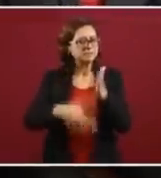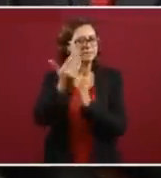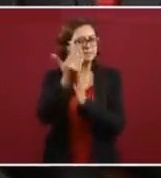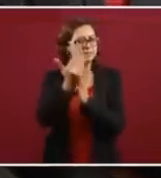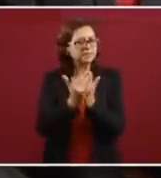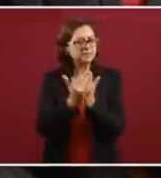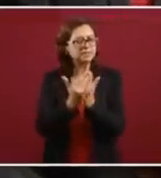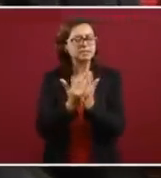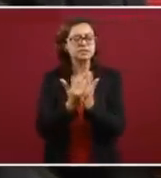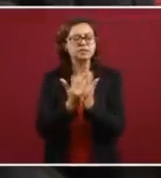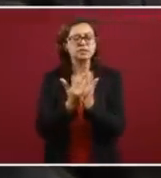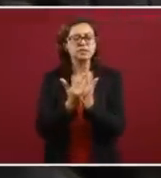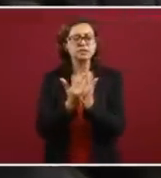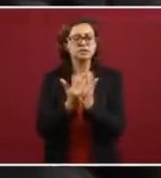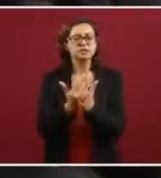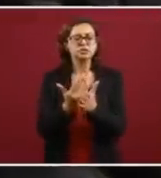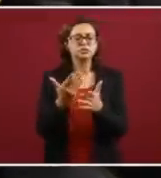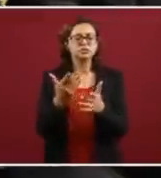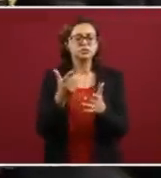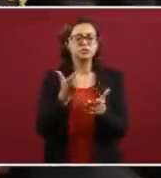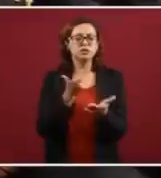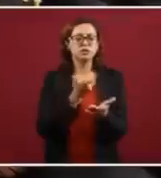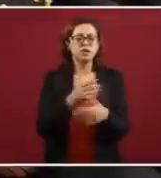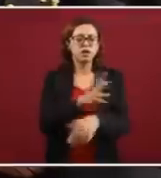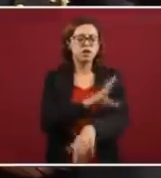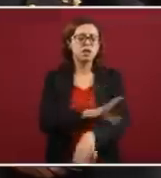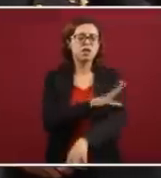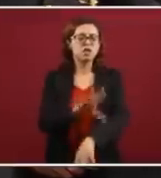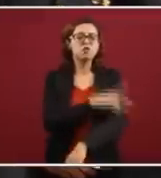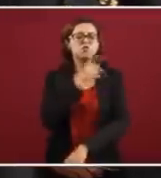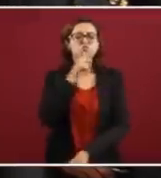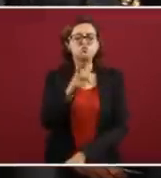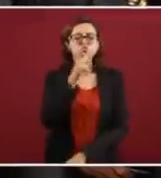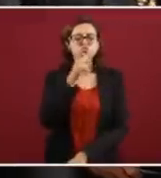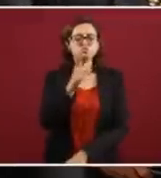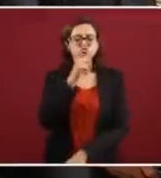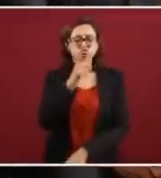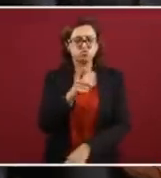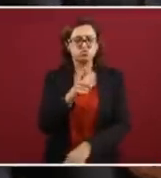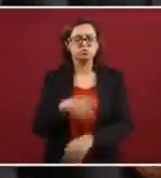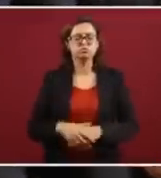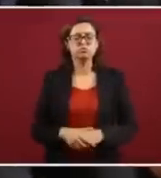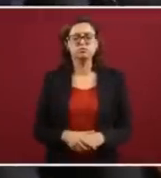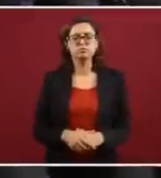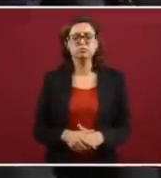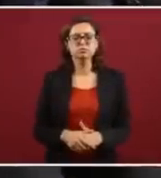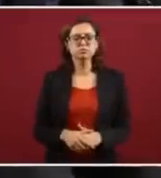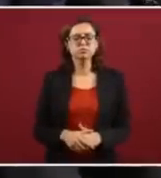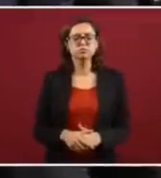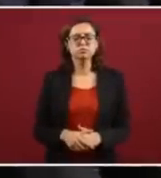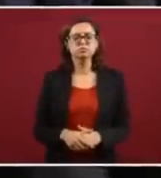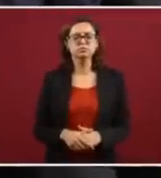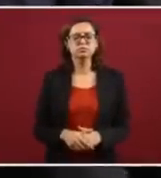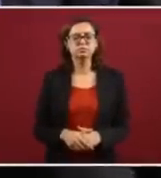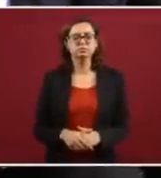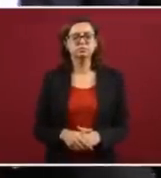en el costo de la energía eléctrica para